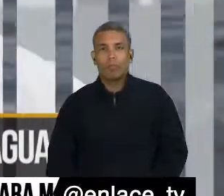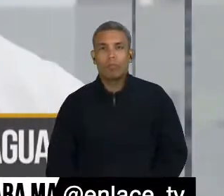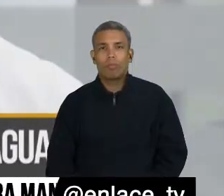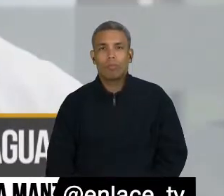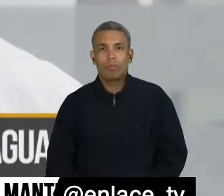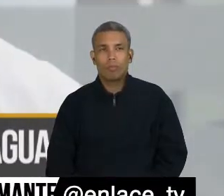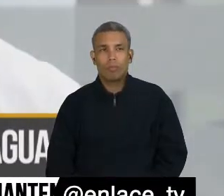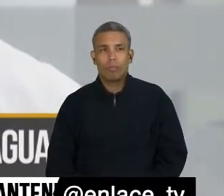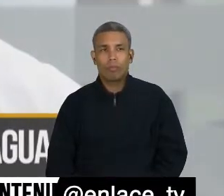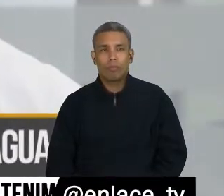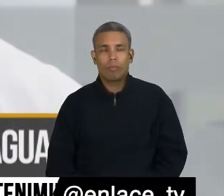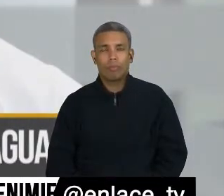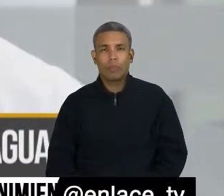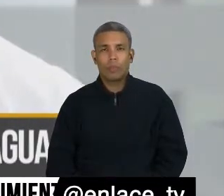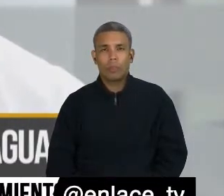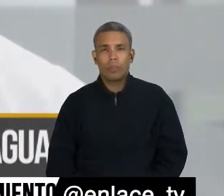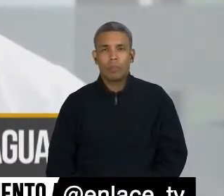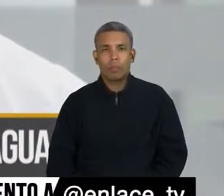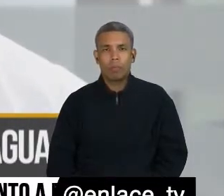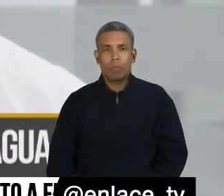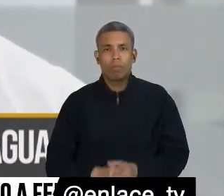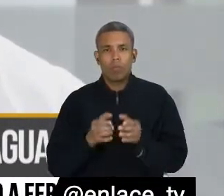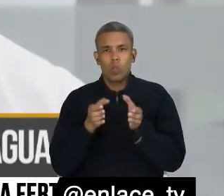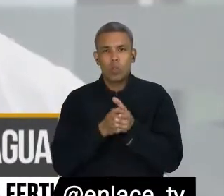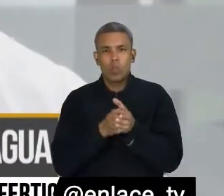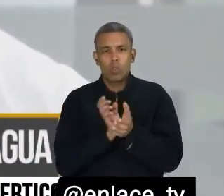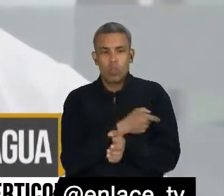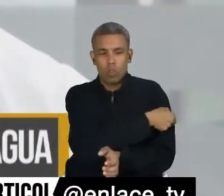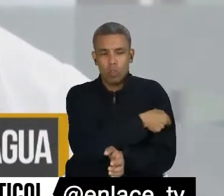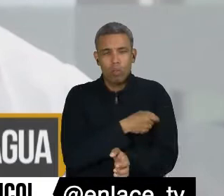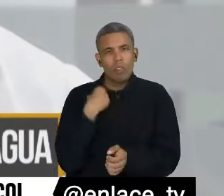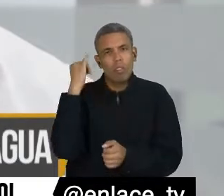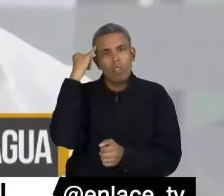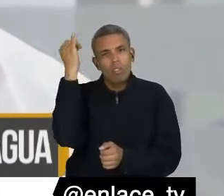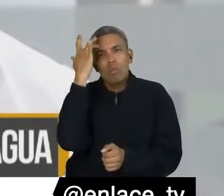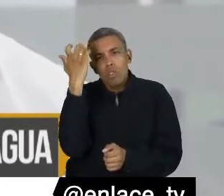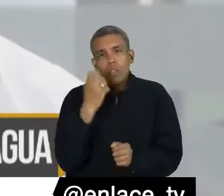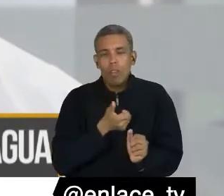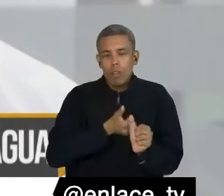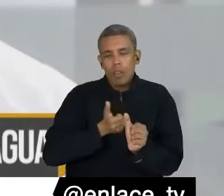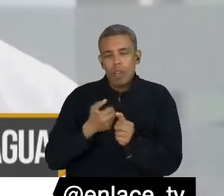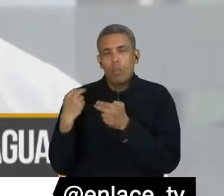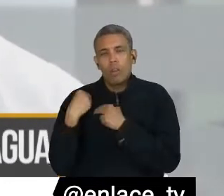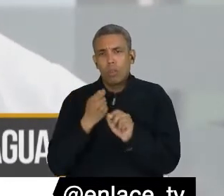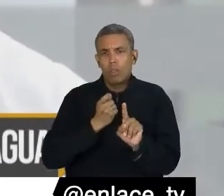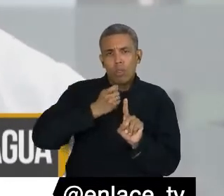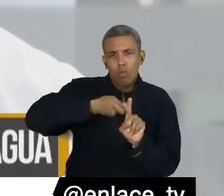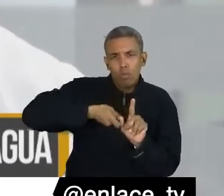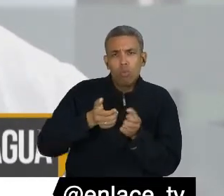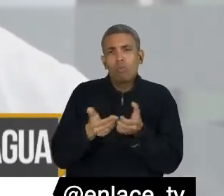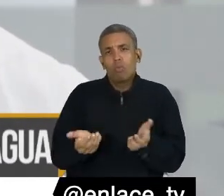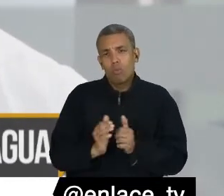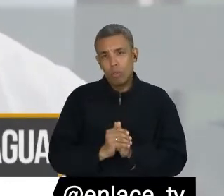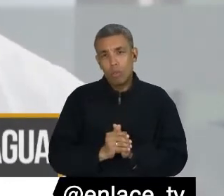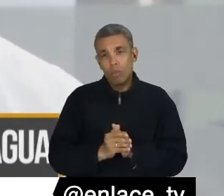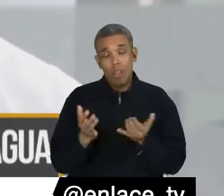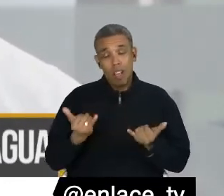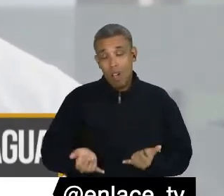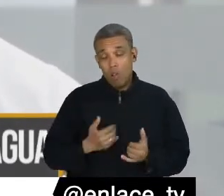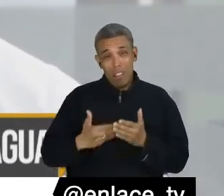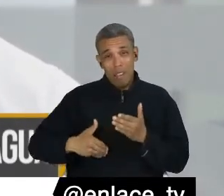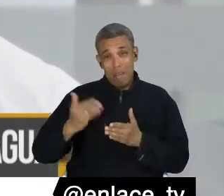La idea es conformar este comité, definir los roles y las competencias de cada una de las instituciones e iniciar